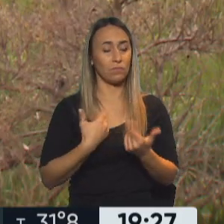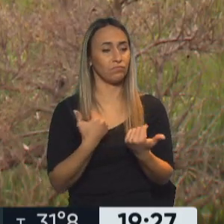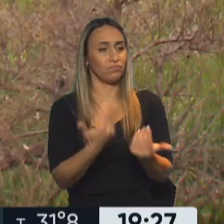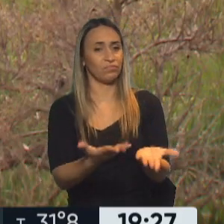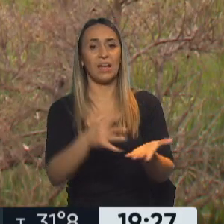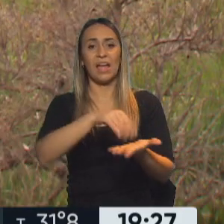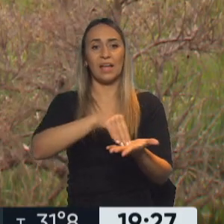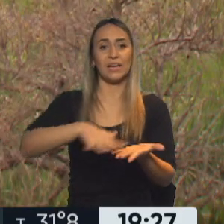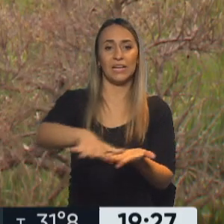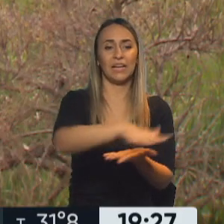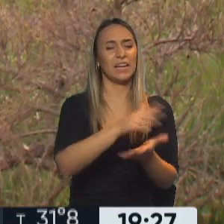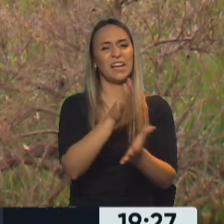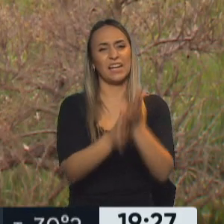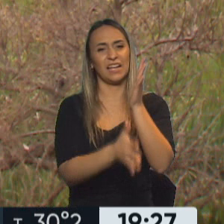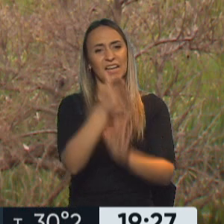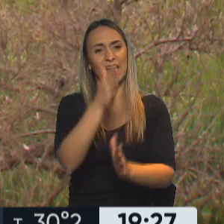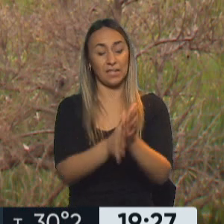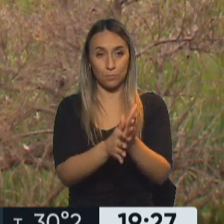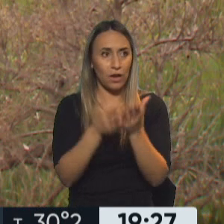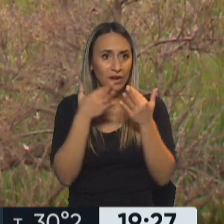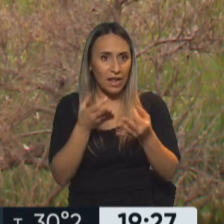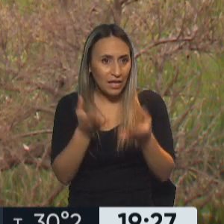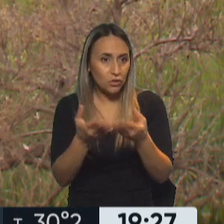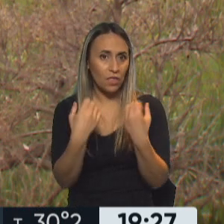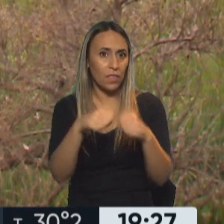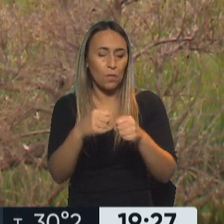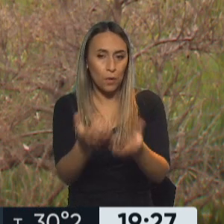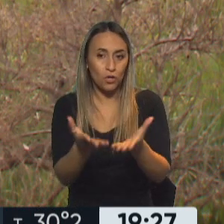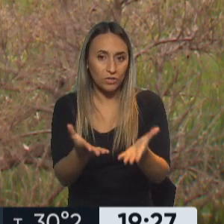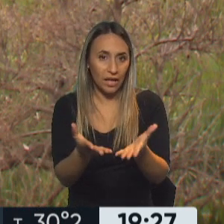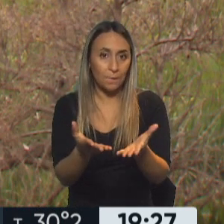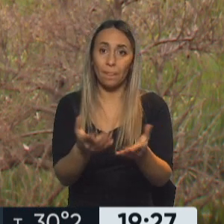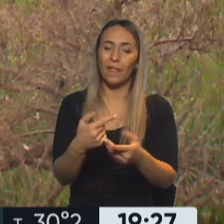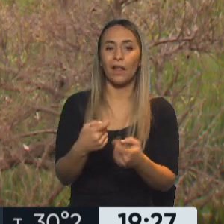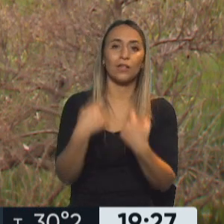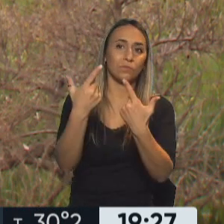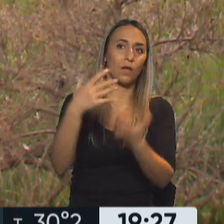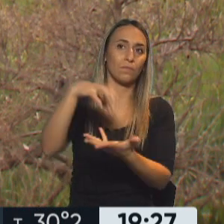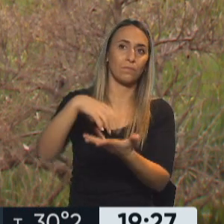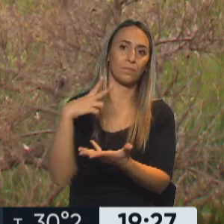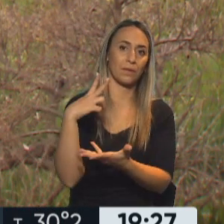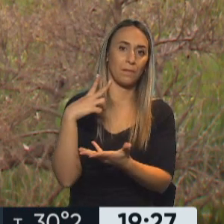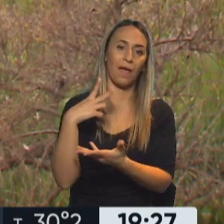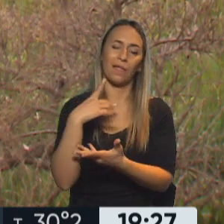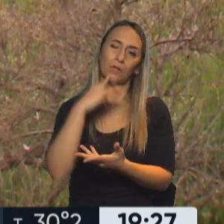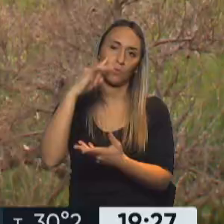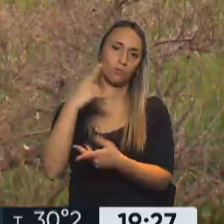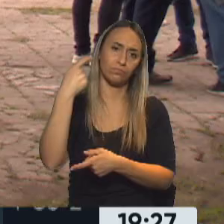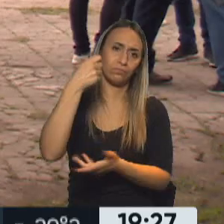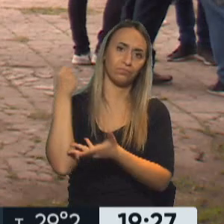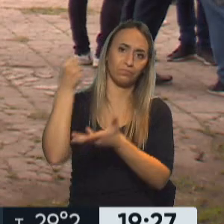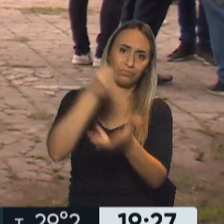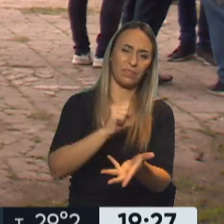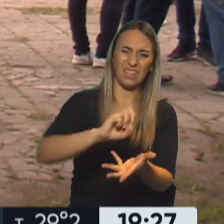ese terreno era un uso deportivo y esparcimiento, y ahora se le está permitiendo a un privado que multiplique por 30 veces el dinero que puso en ese